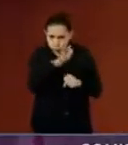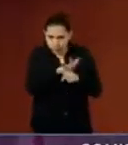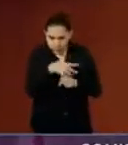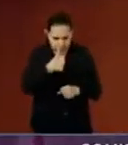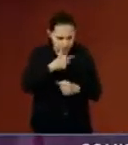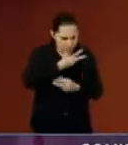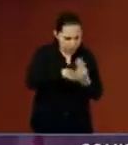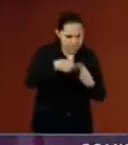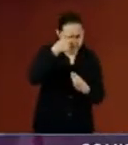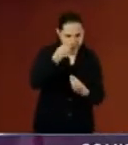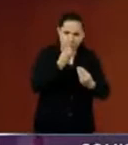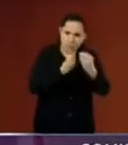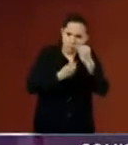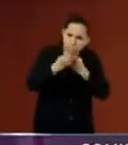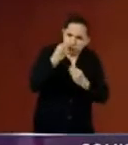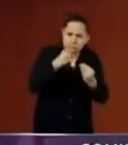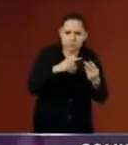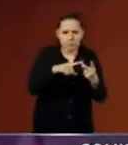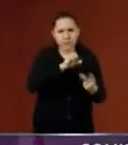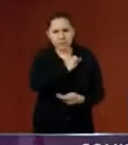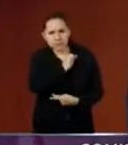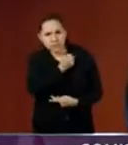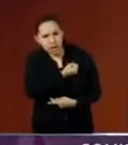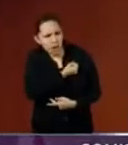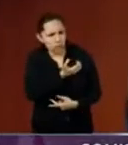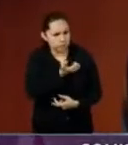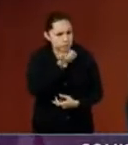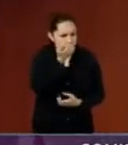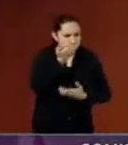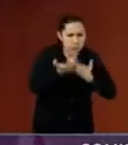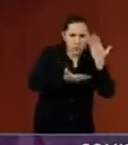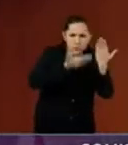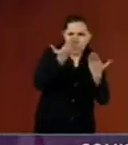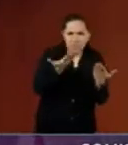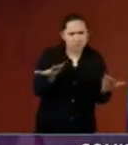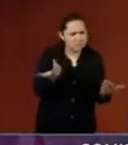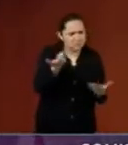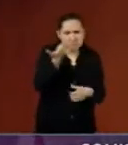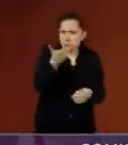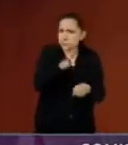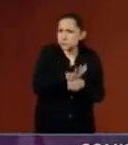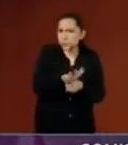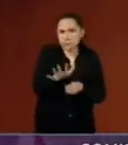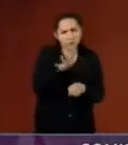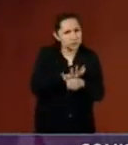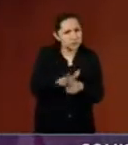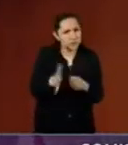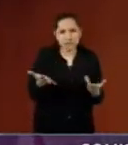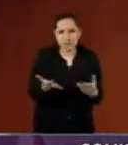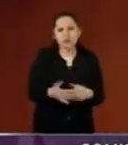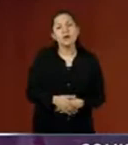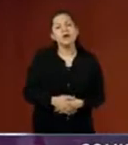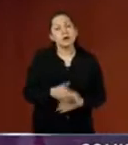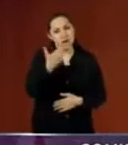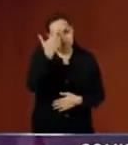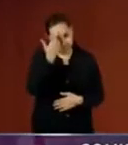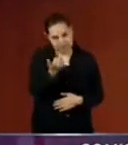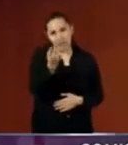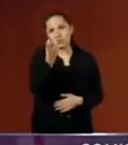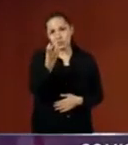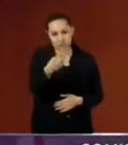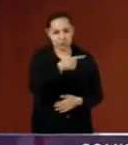alimentación, salud o educación. Por tales razones, presentamos esta iniciativa que tiene por